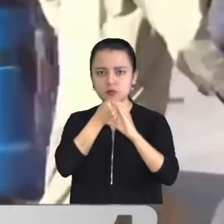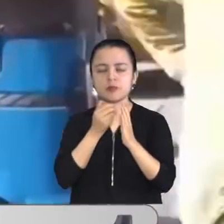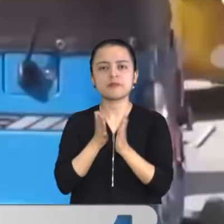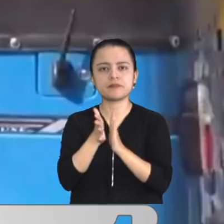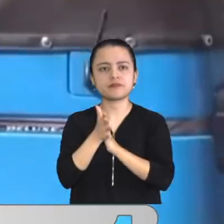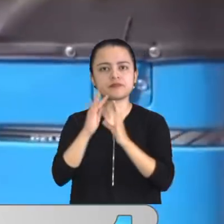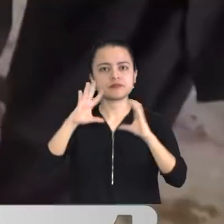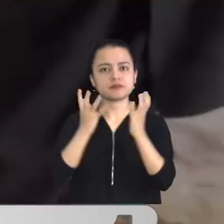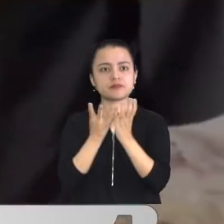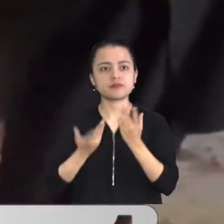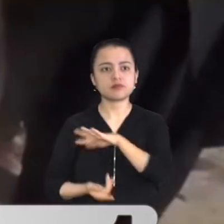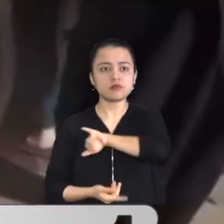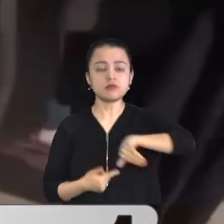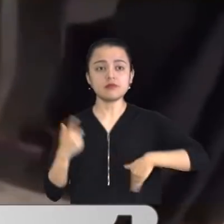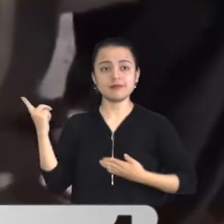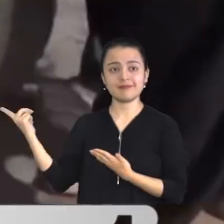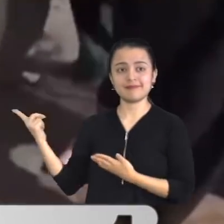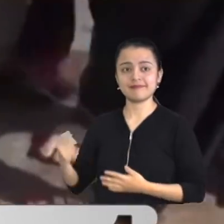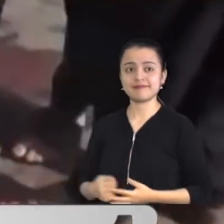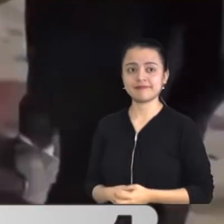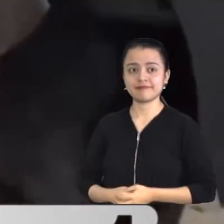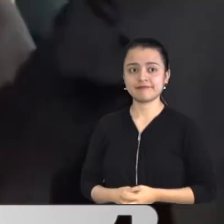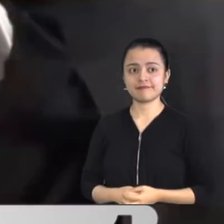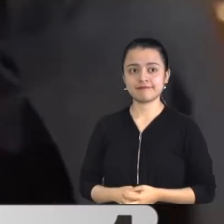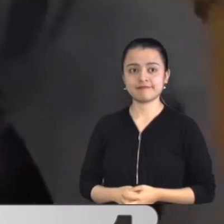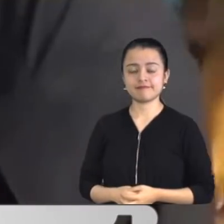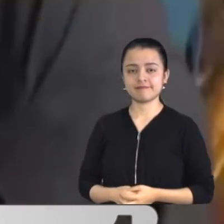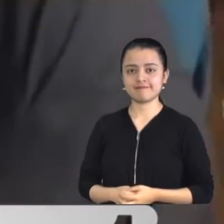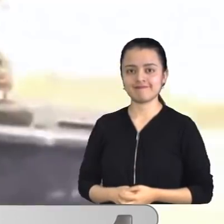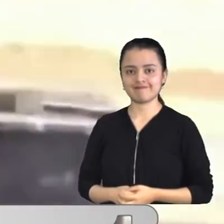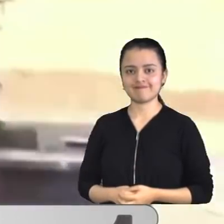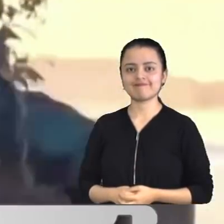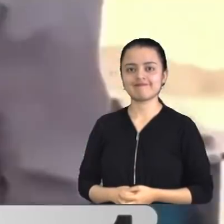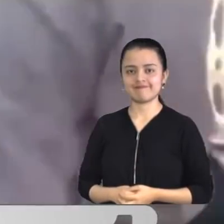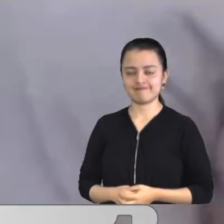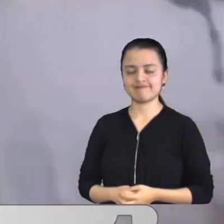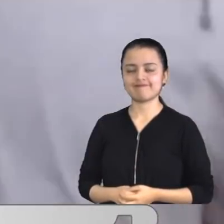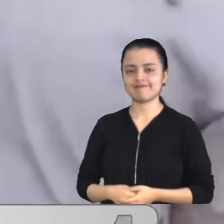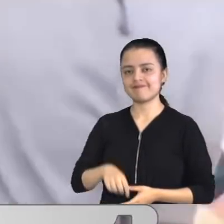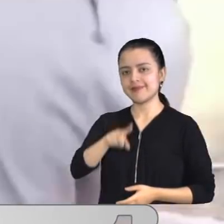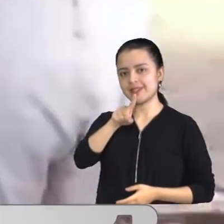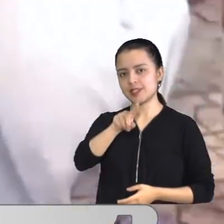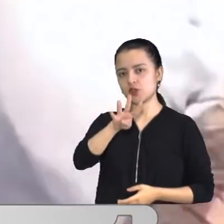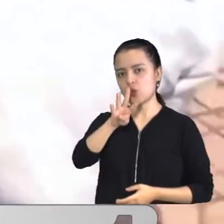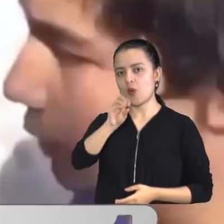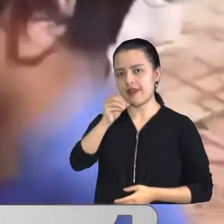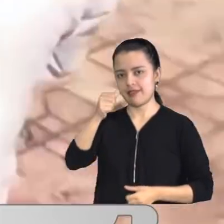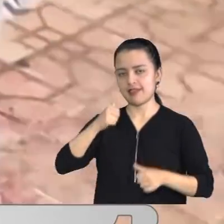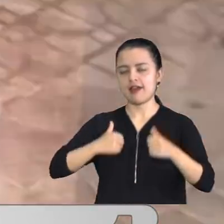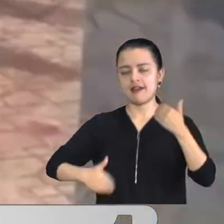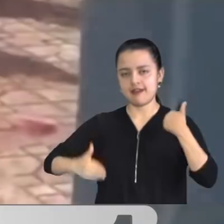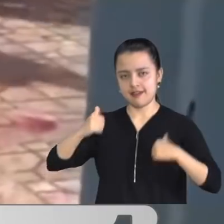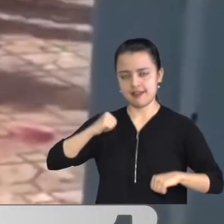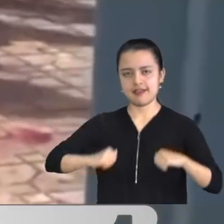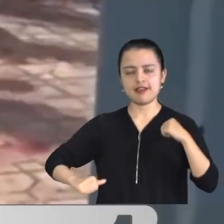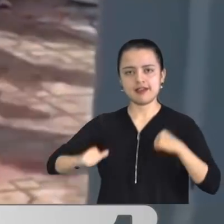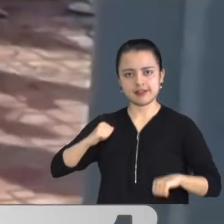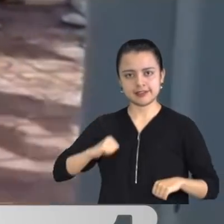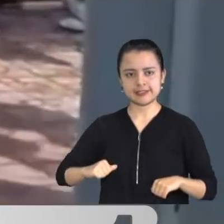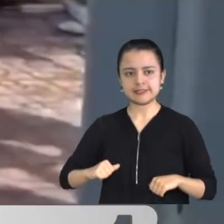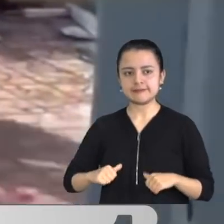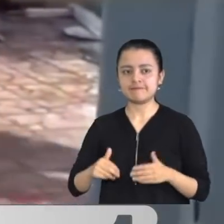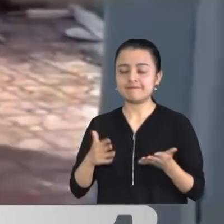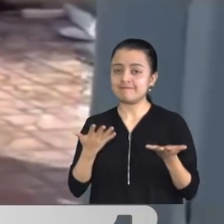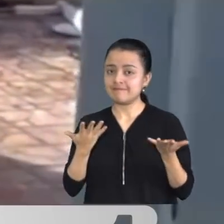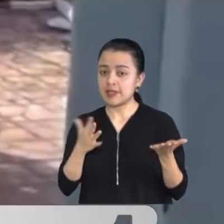una mezquita en la ciudad afgana de Kunduz dejó al menos 50 personas muertas y 140 heridas. El responsable regional de los